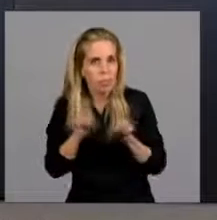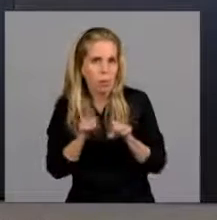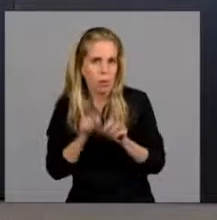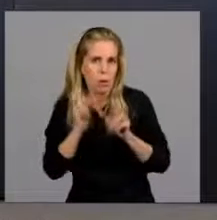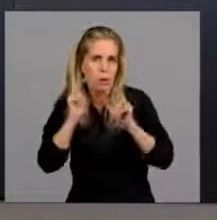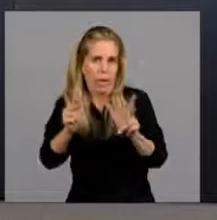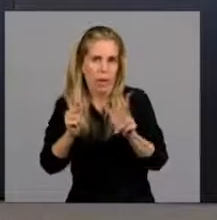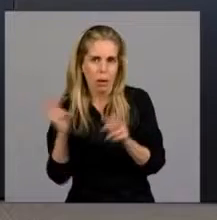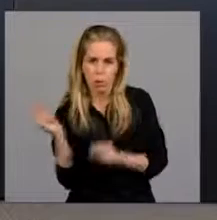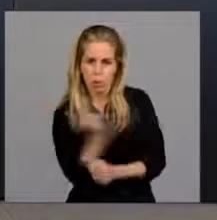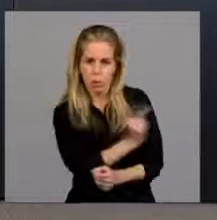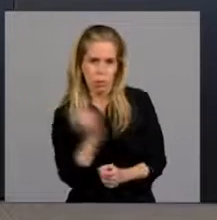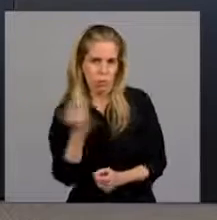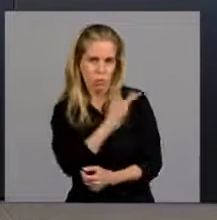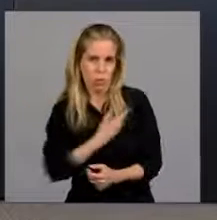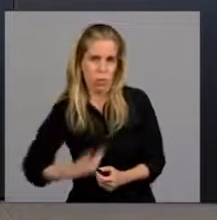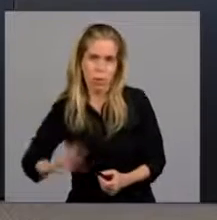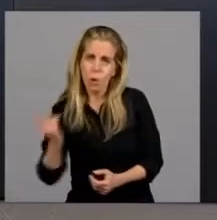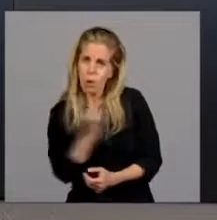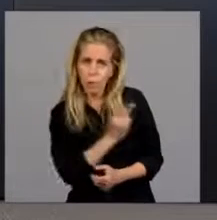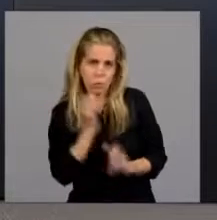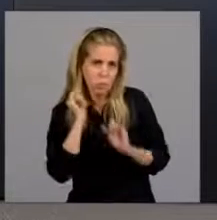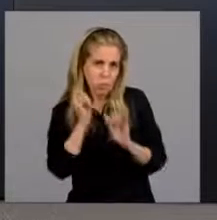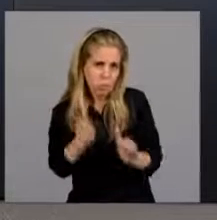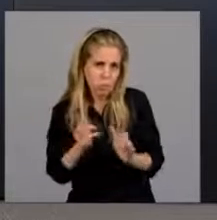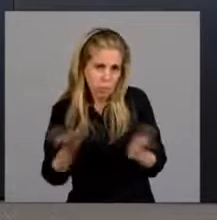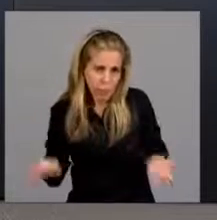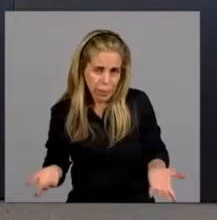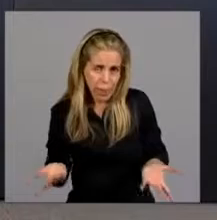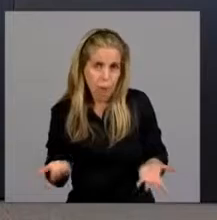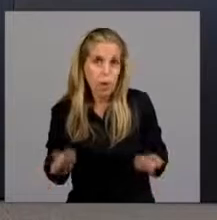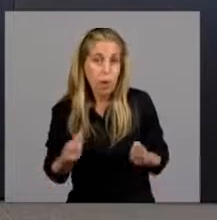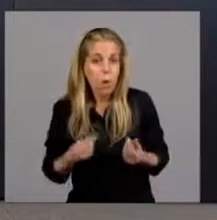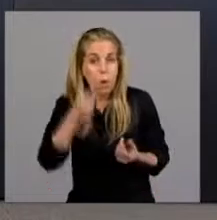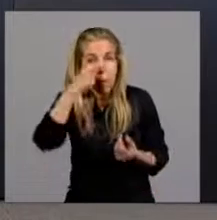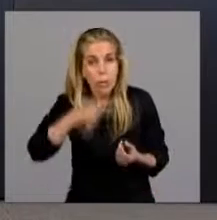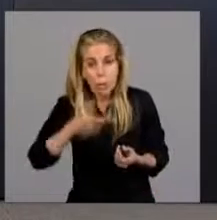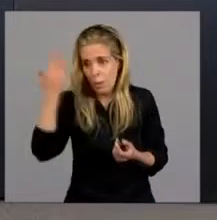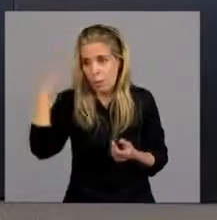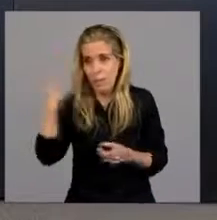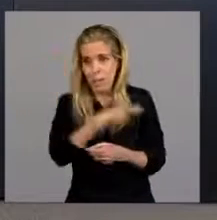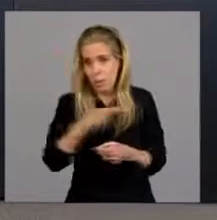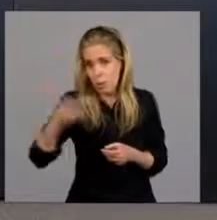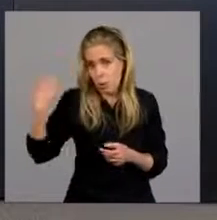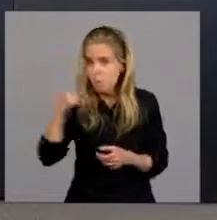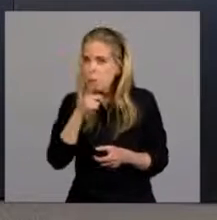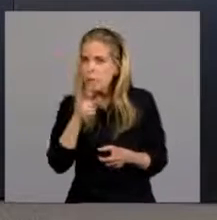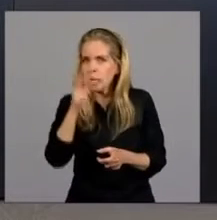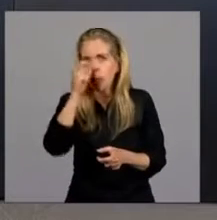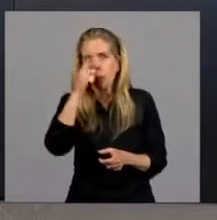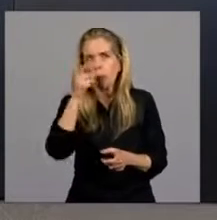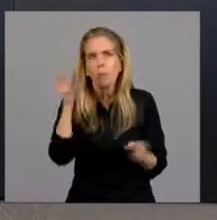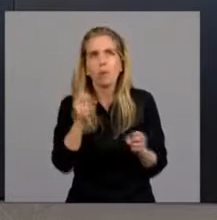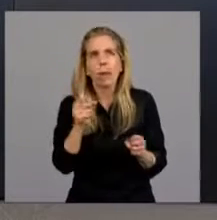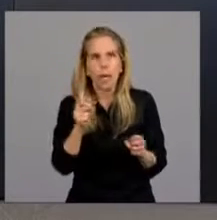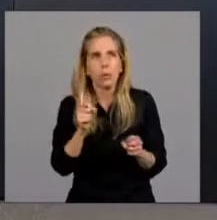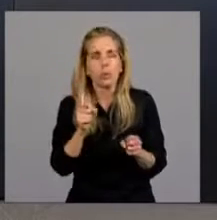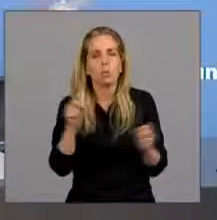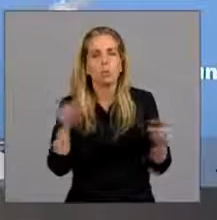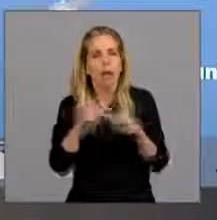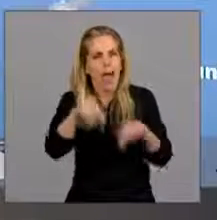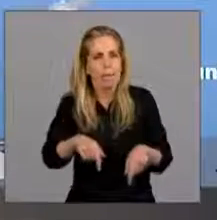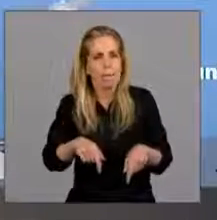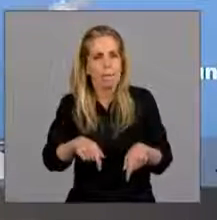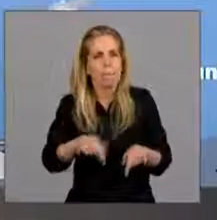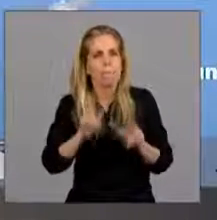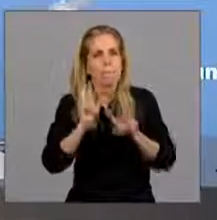los dos gobernadores. Que la última vez que nos vimos acá, que creo que fue el 21 de mayo, teníamos